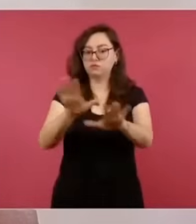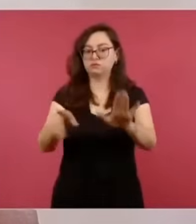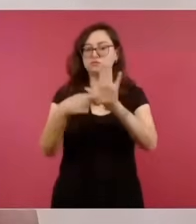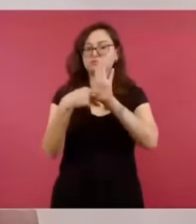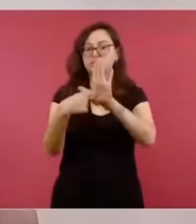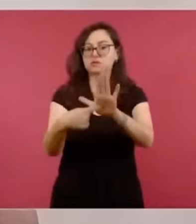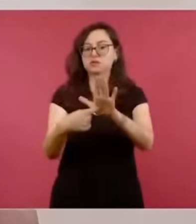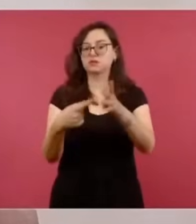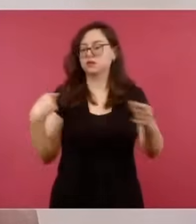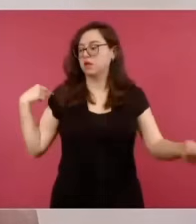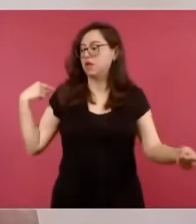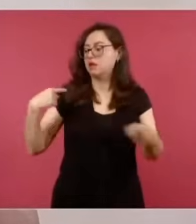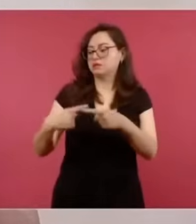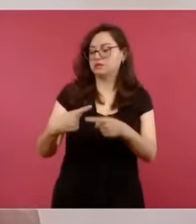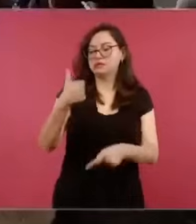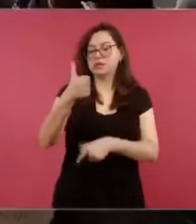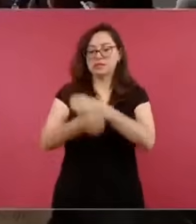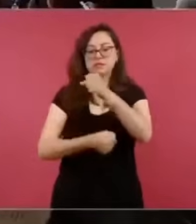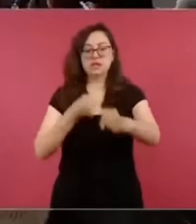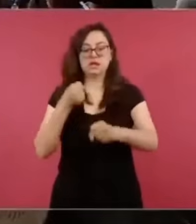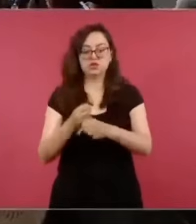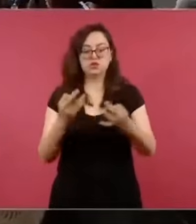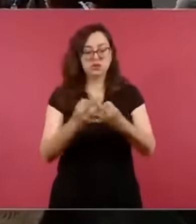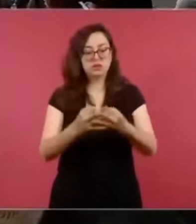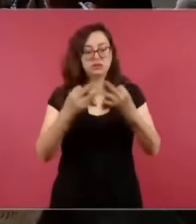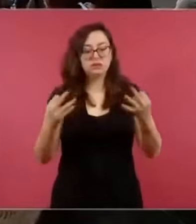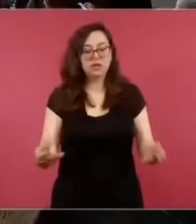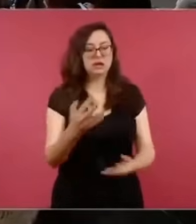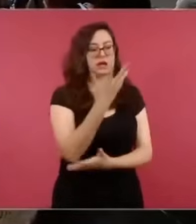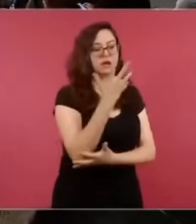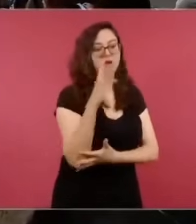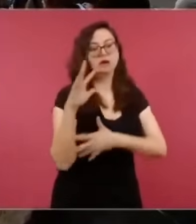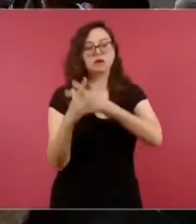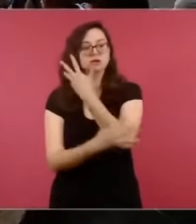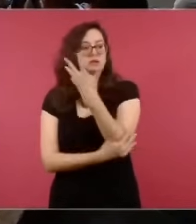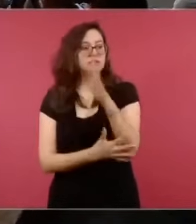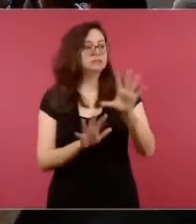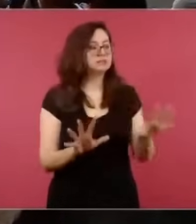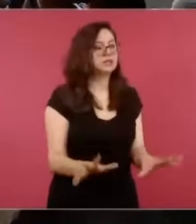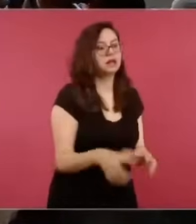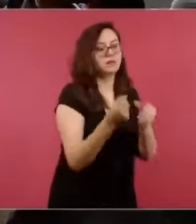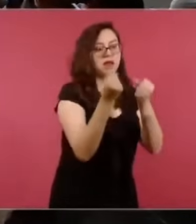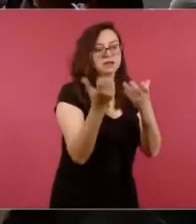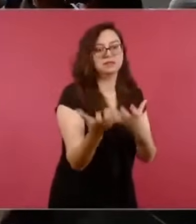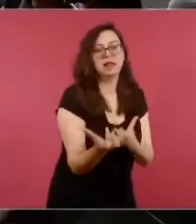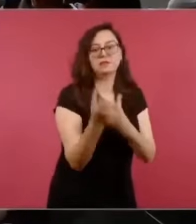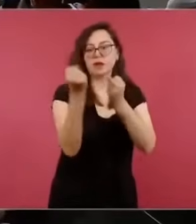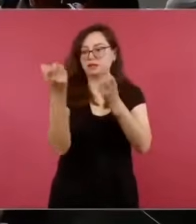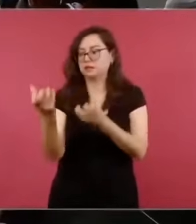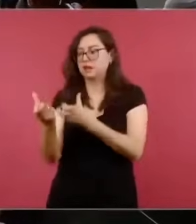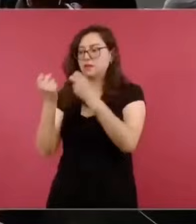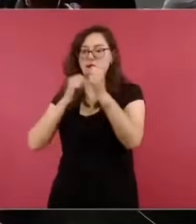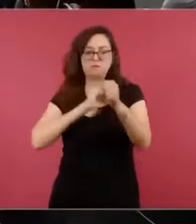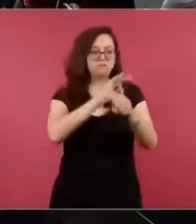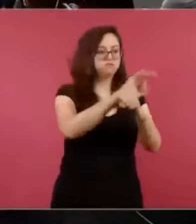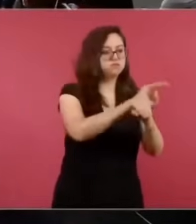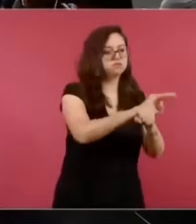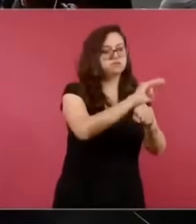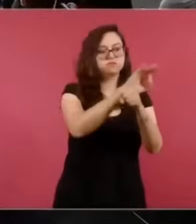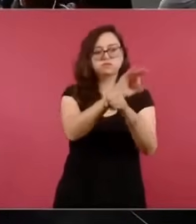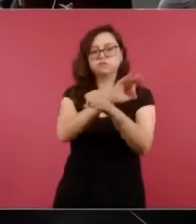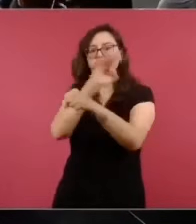natural se tiene actualmente, cuánto hemos recuperado de reserva natural. Entonces,